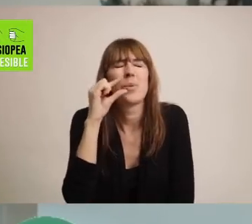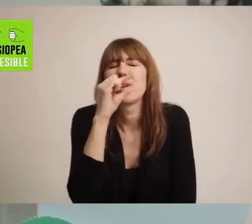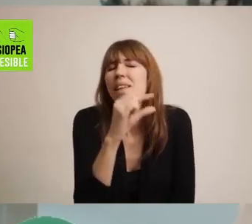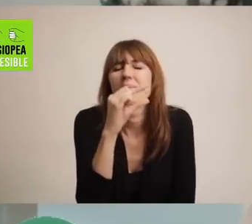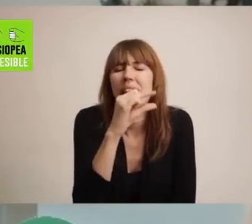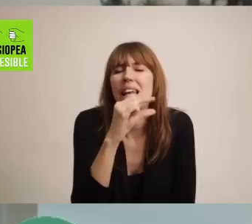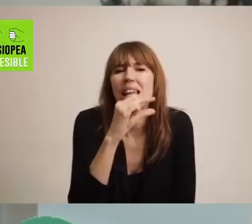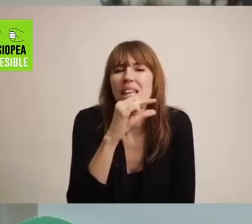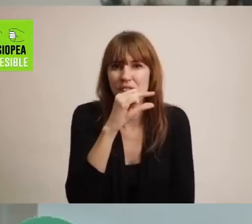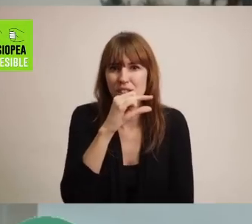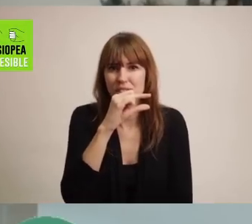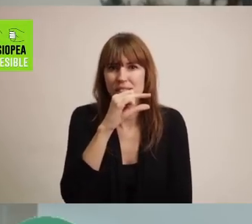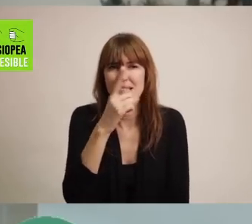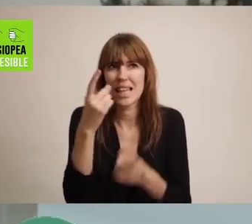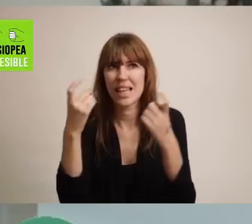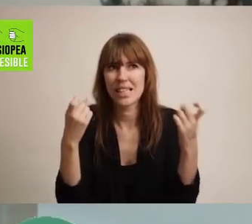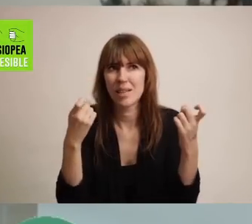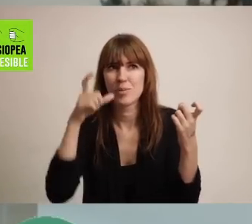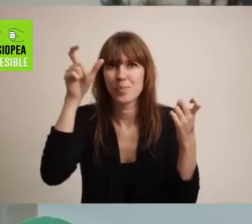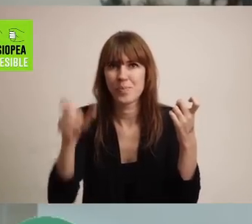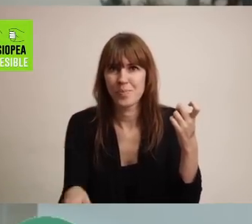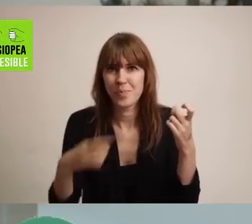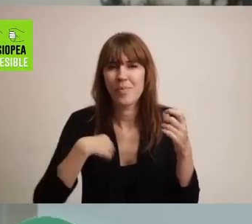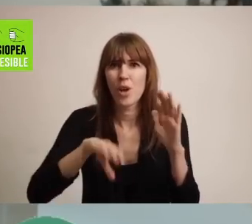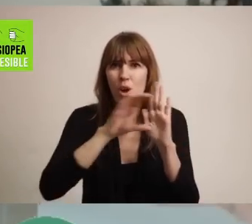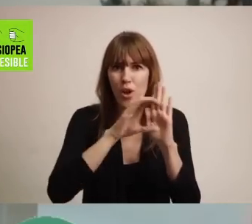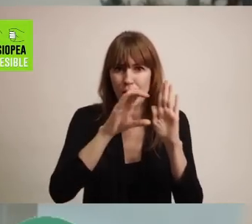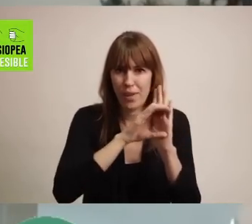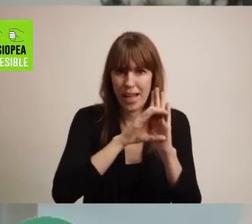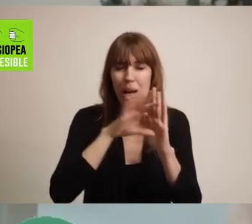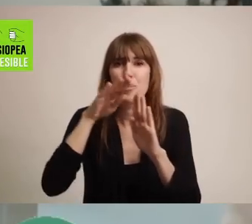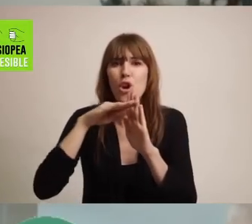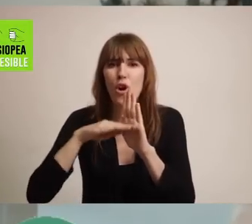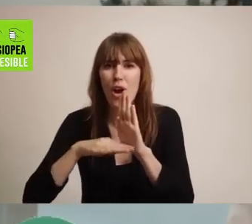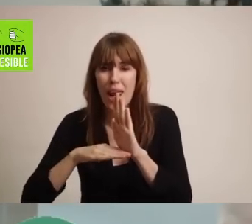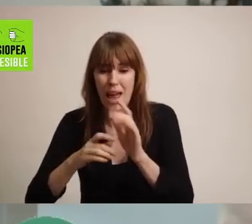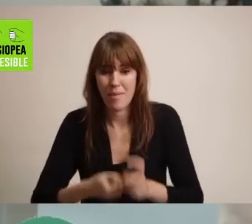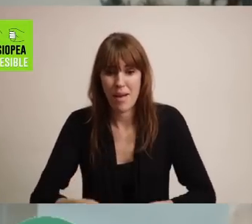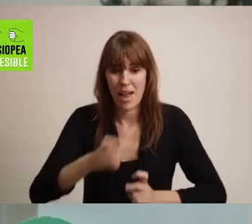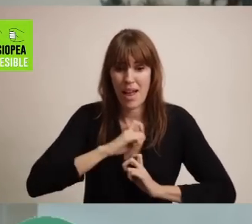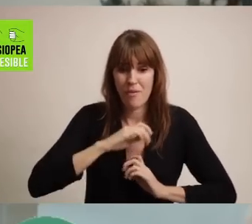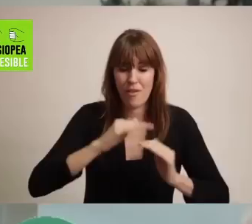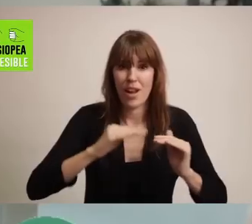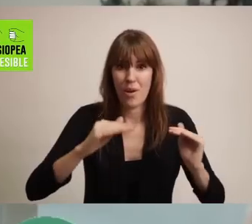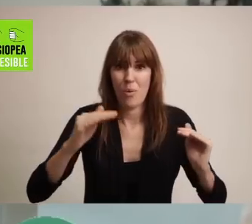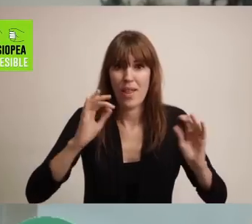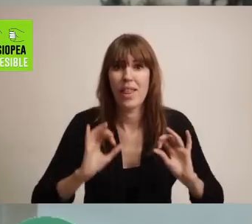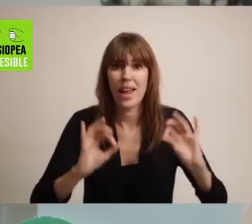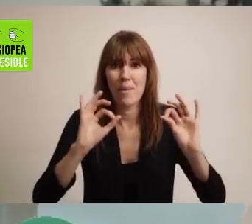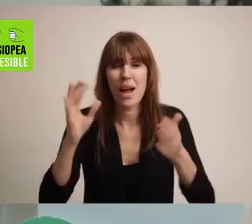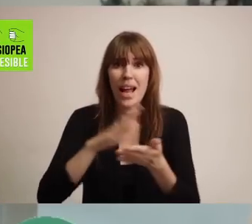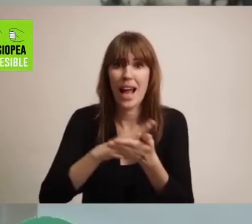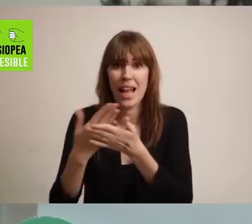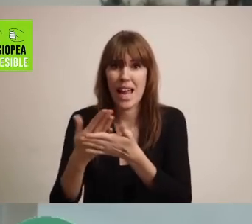que necesitemos que alguien nos codifique, nos programe a una frecuencia concreta para poder canalizar algo